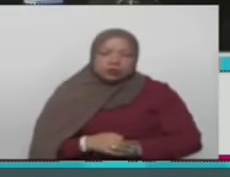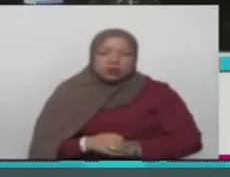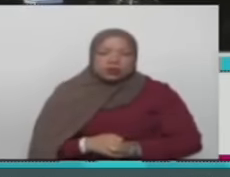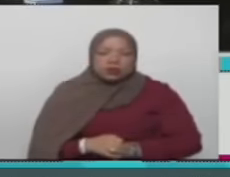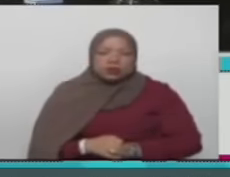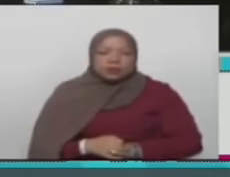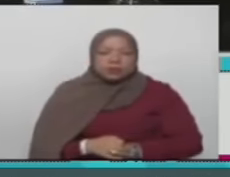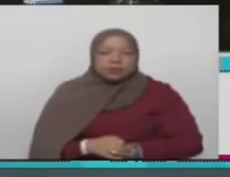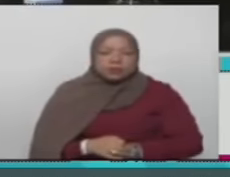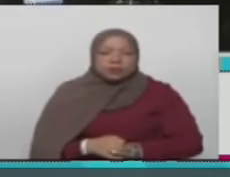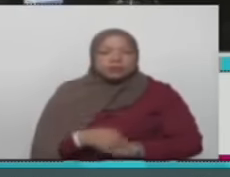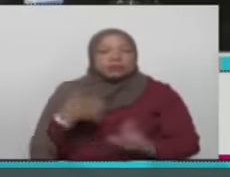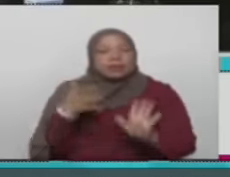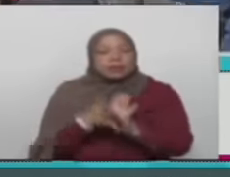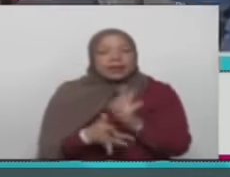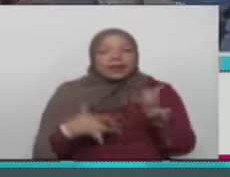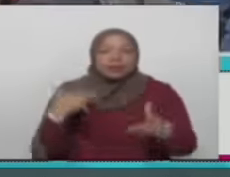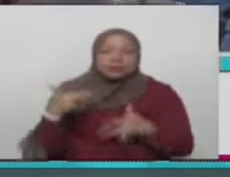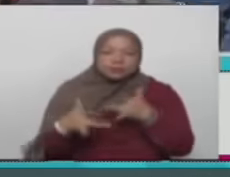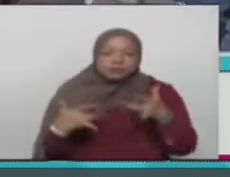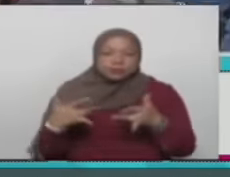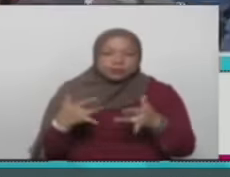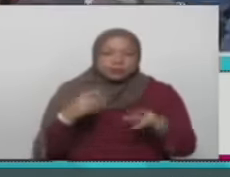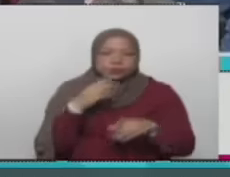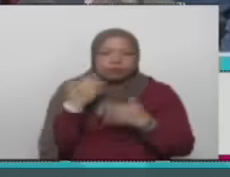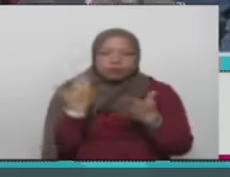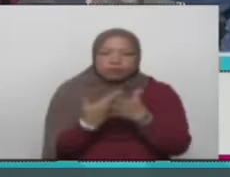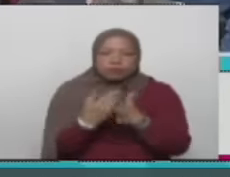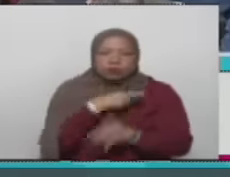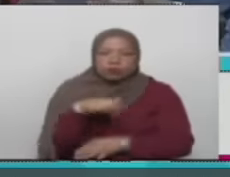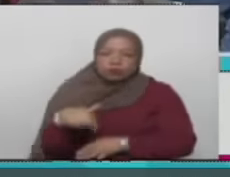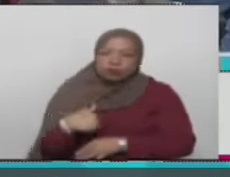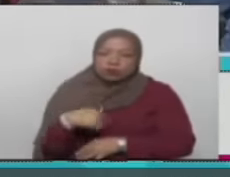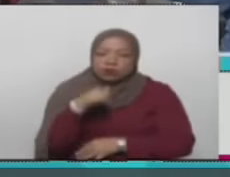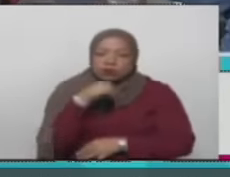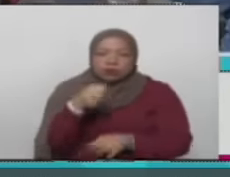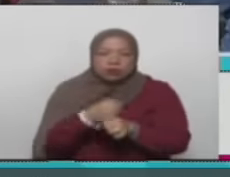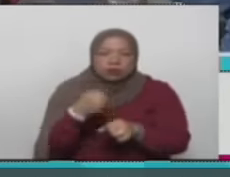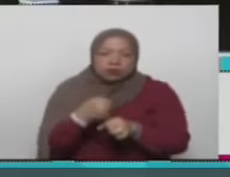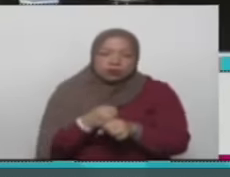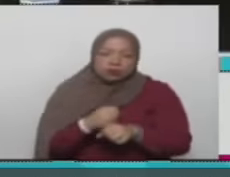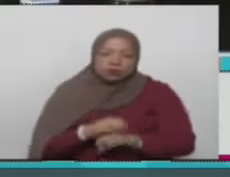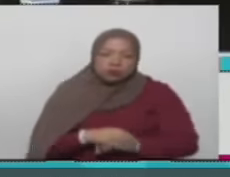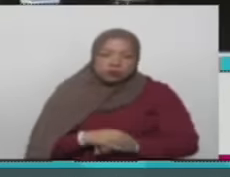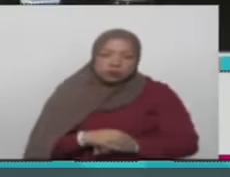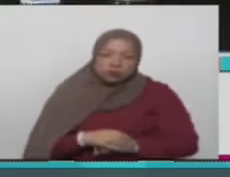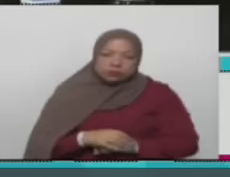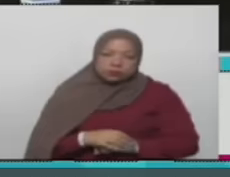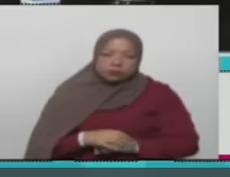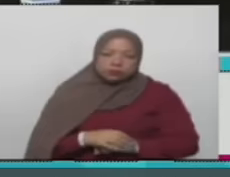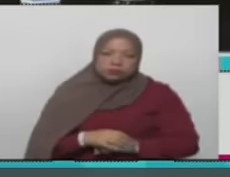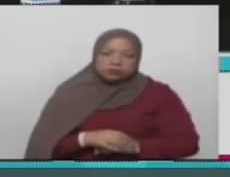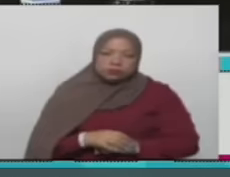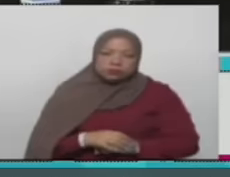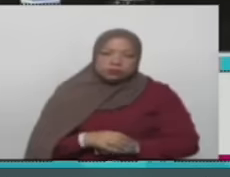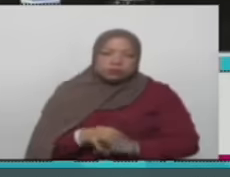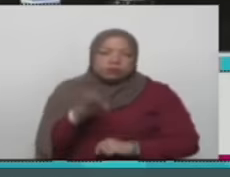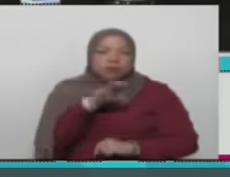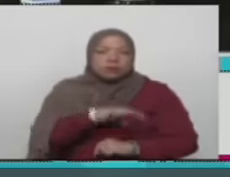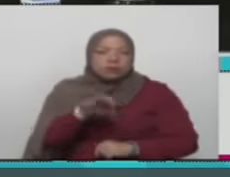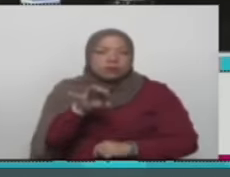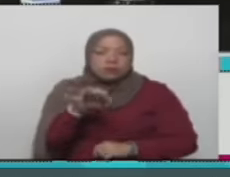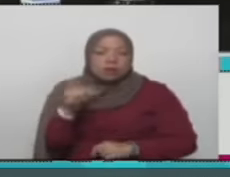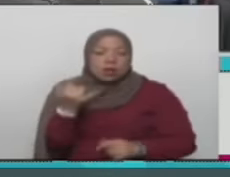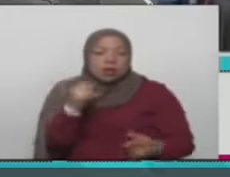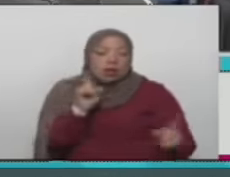Porque cuando uno saca la Constitución es como sacar el crucifijo de madera frente al